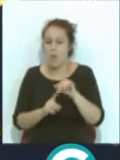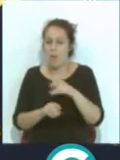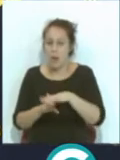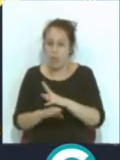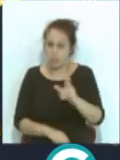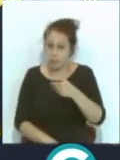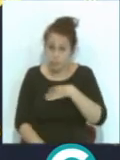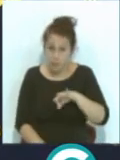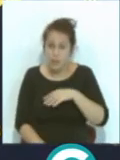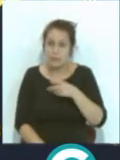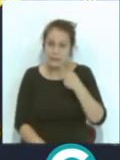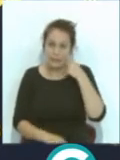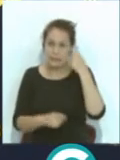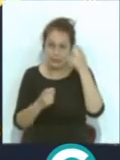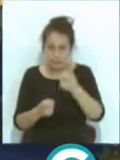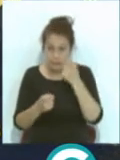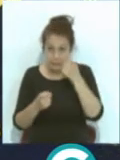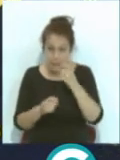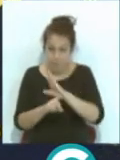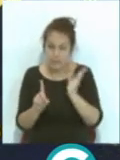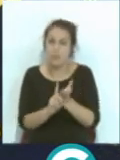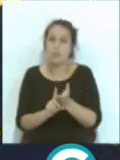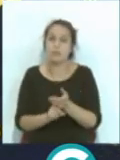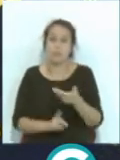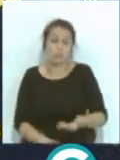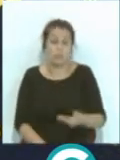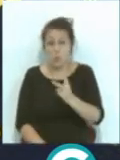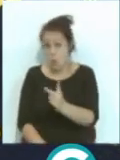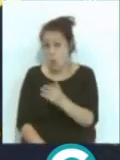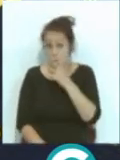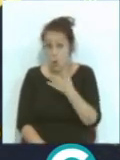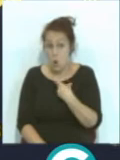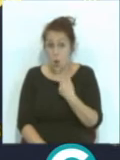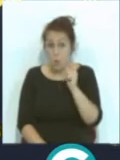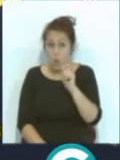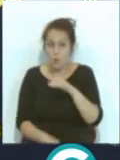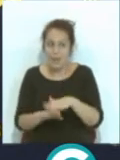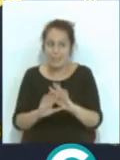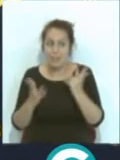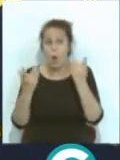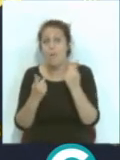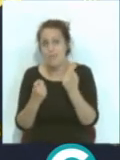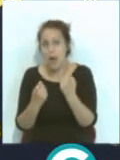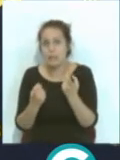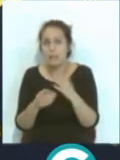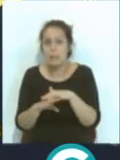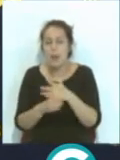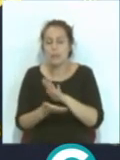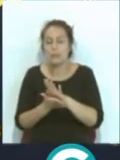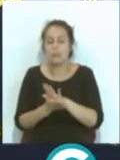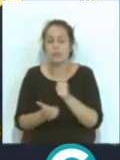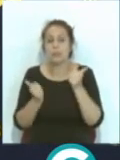e intentar hacerle daño también. Importante son los dos, porque a nosotros nos quedan unos puntos para salvarnos y para estar más